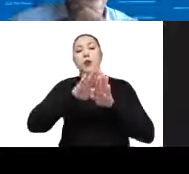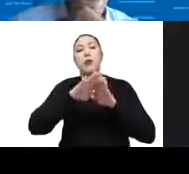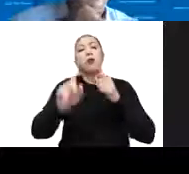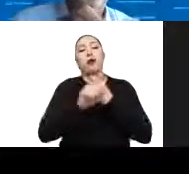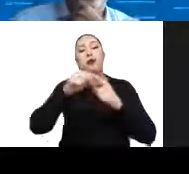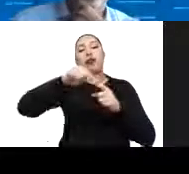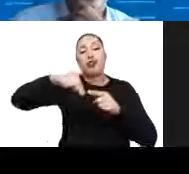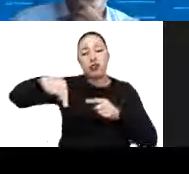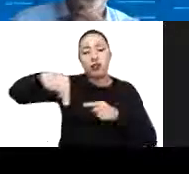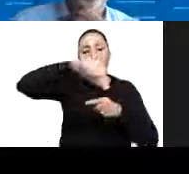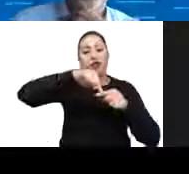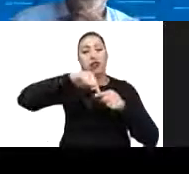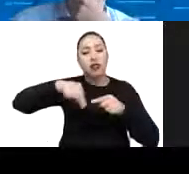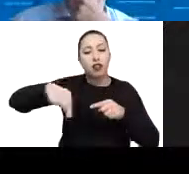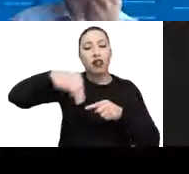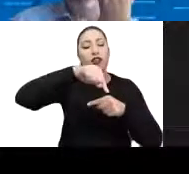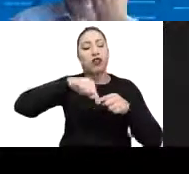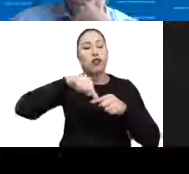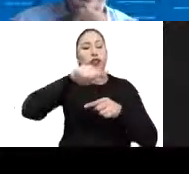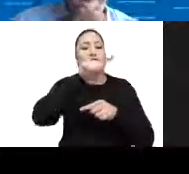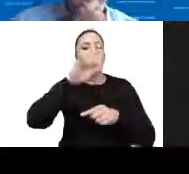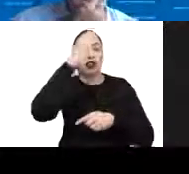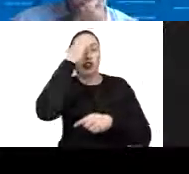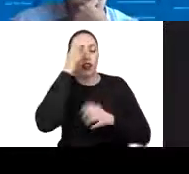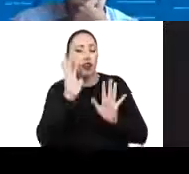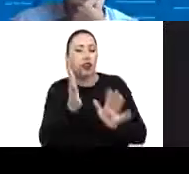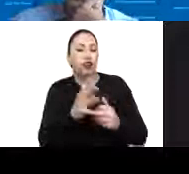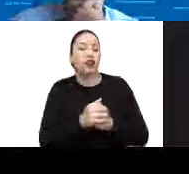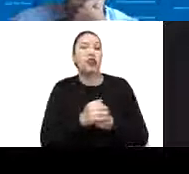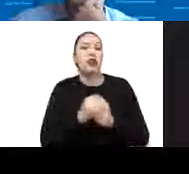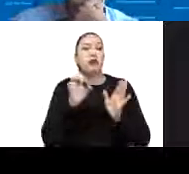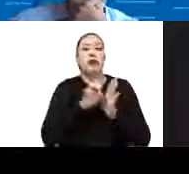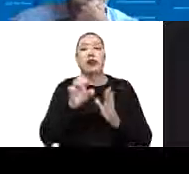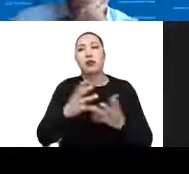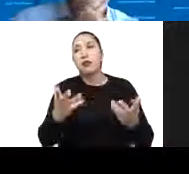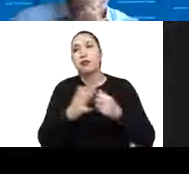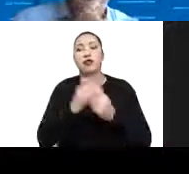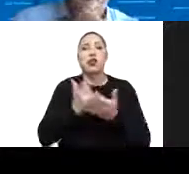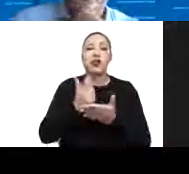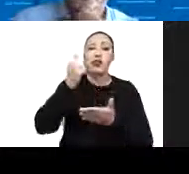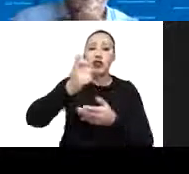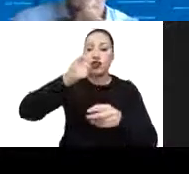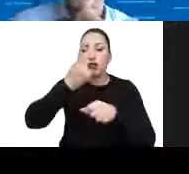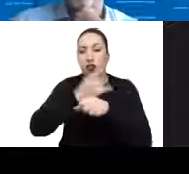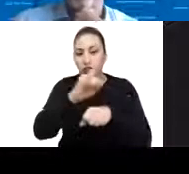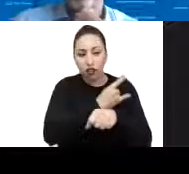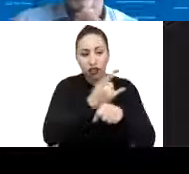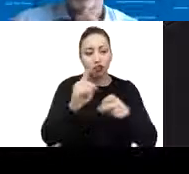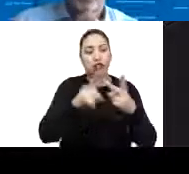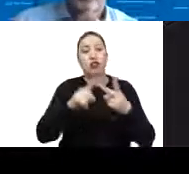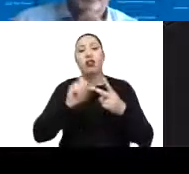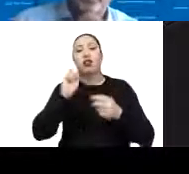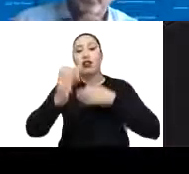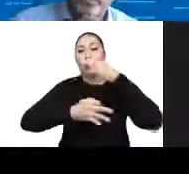conocen, que tenemos obviamente usos ineficientes, las bajas tarifas no nos